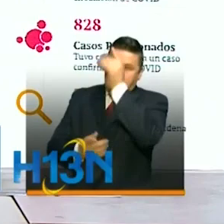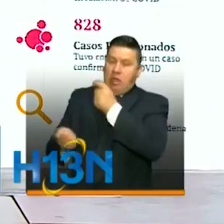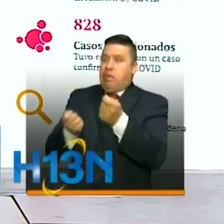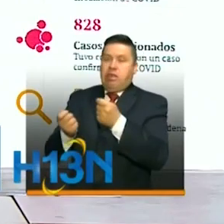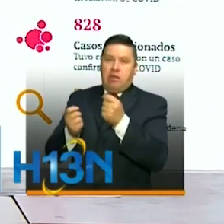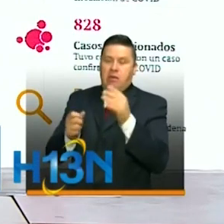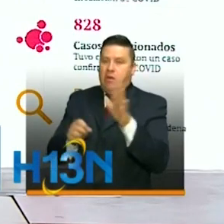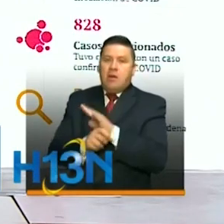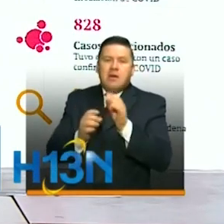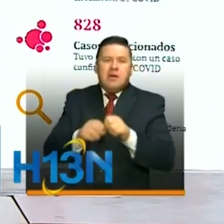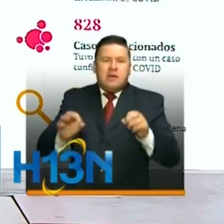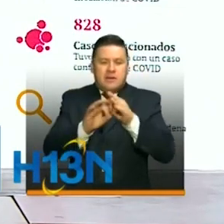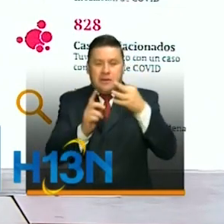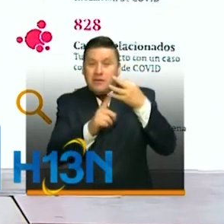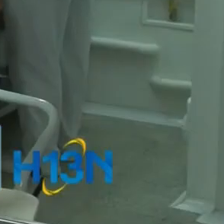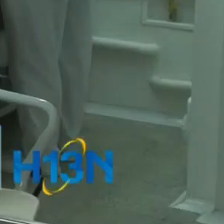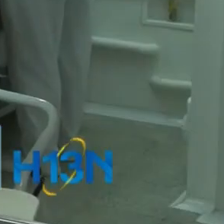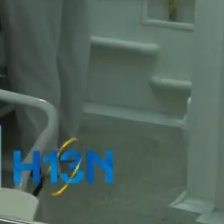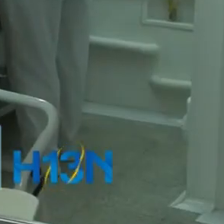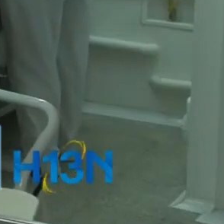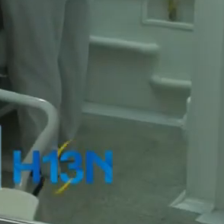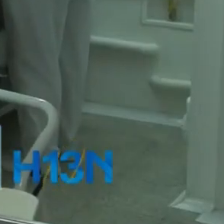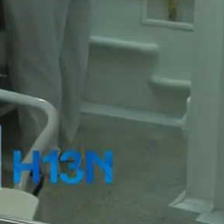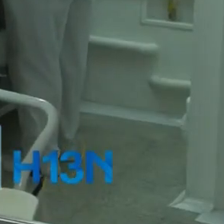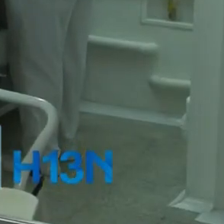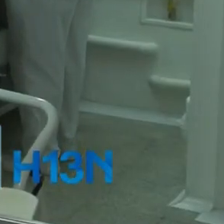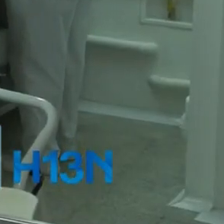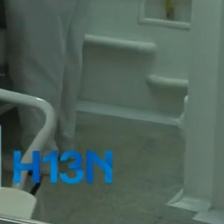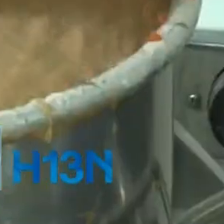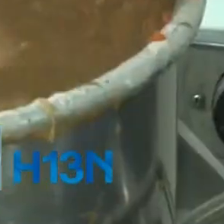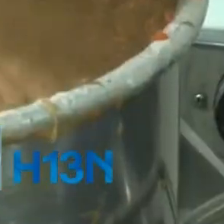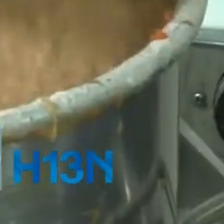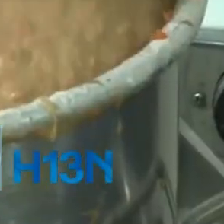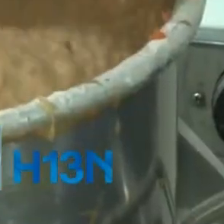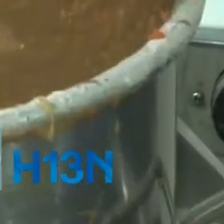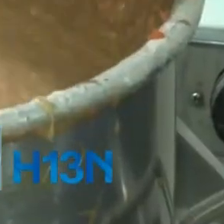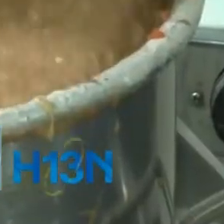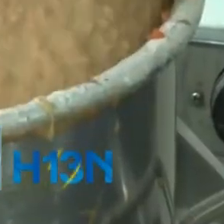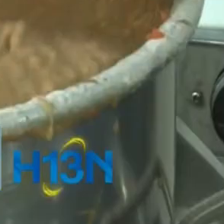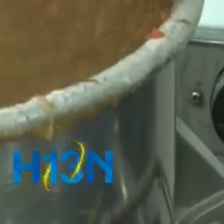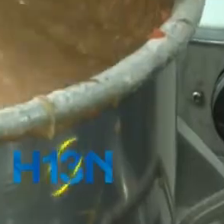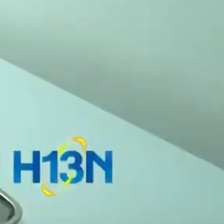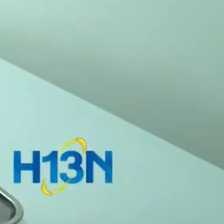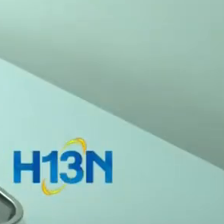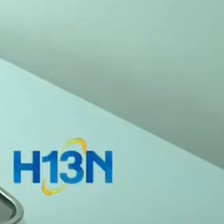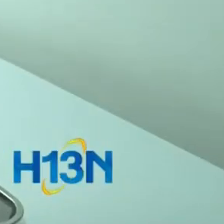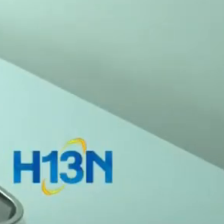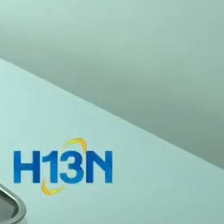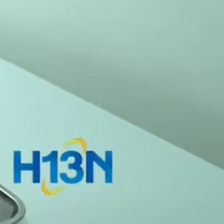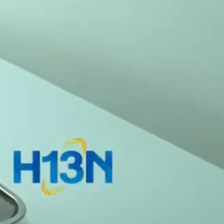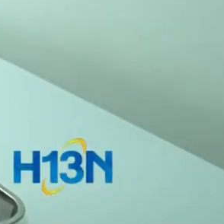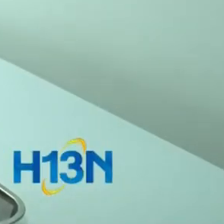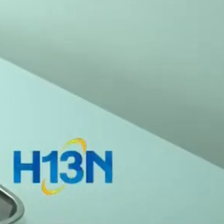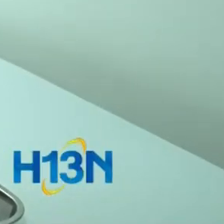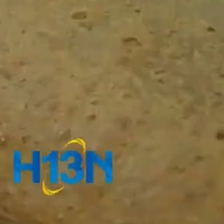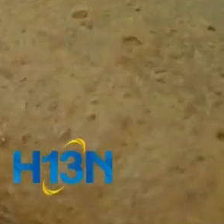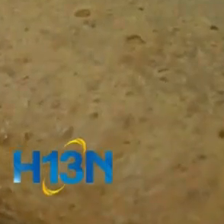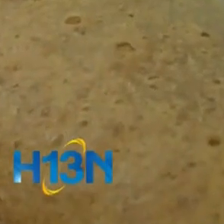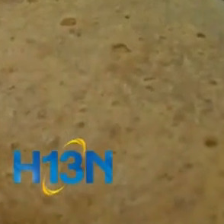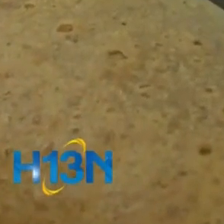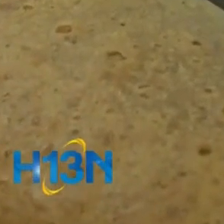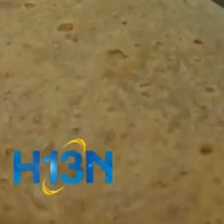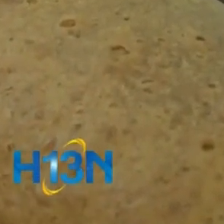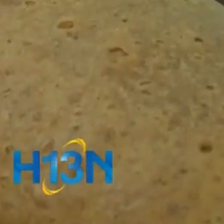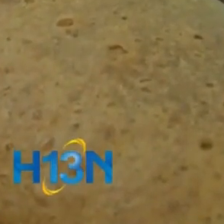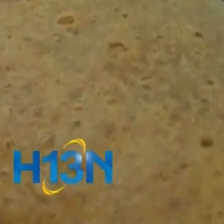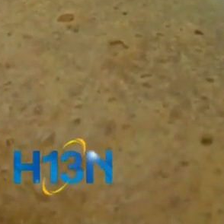más importante, salvar vidas. Para las pequeñas y medianas empresas se hará financiamiento de la nómina con el sistema